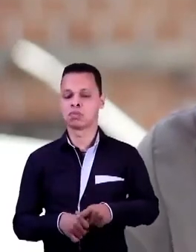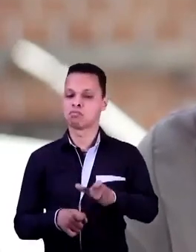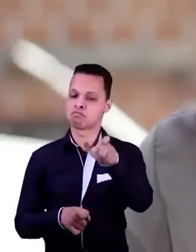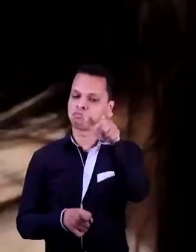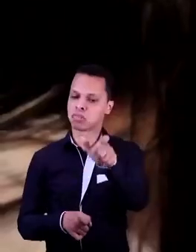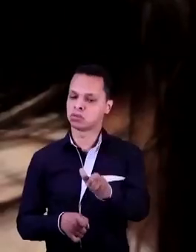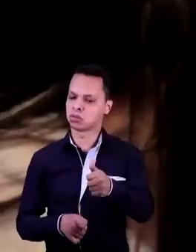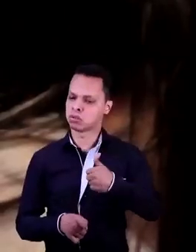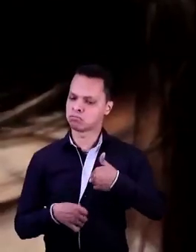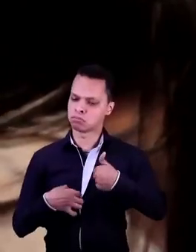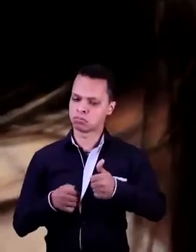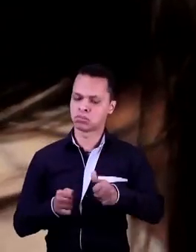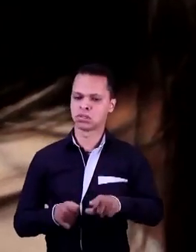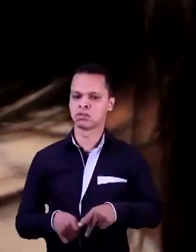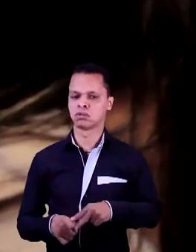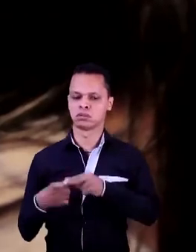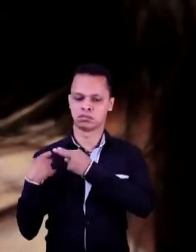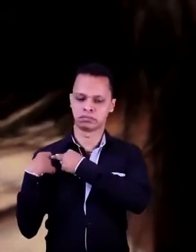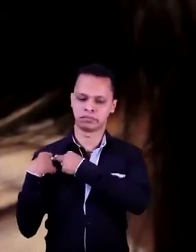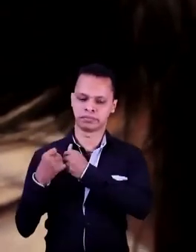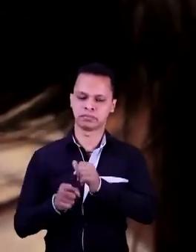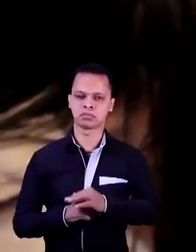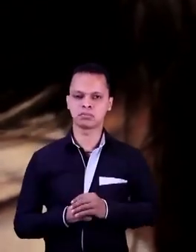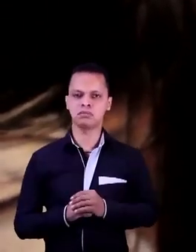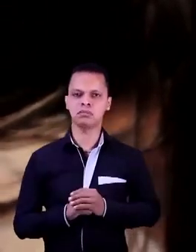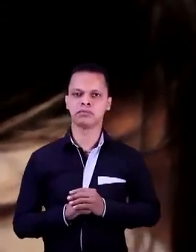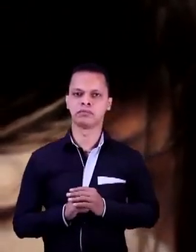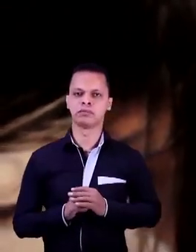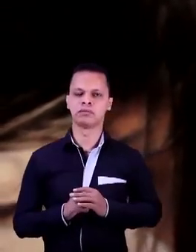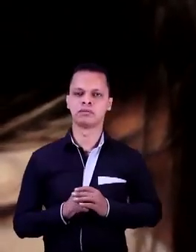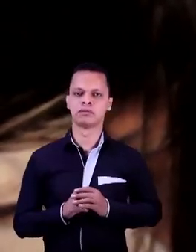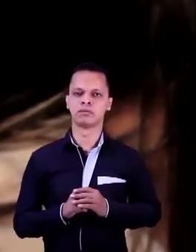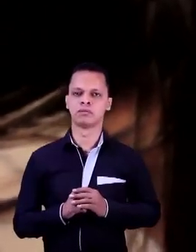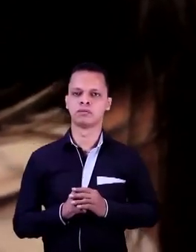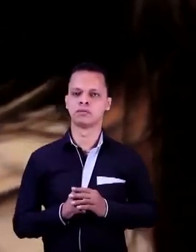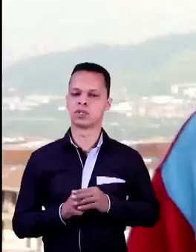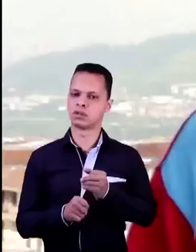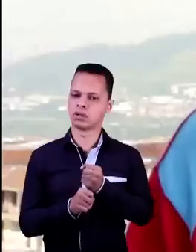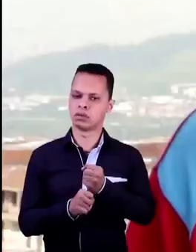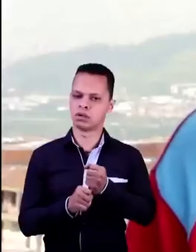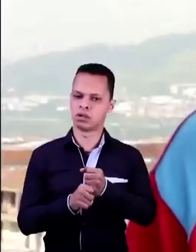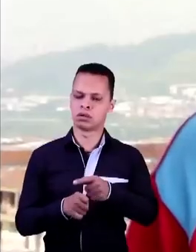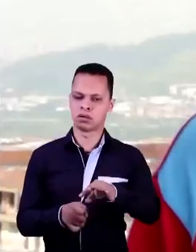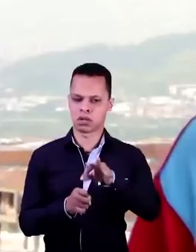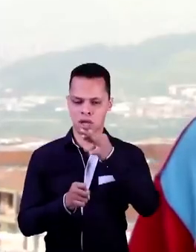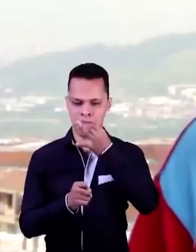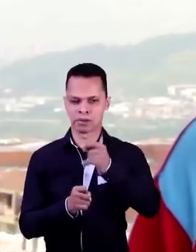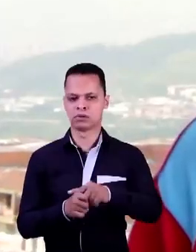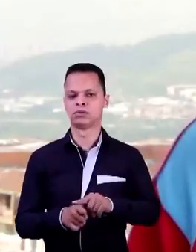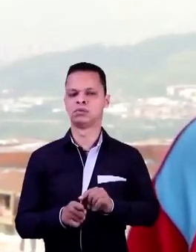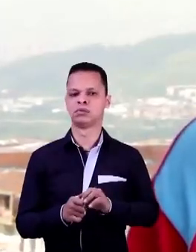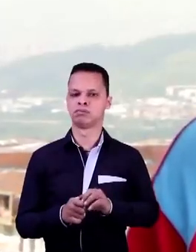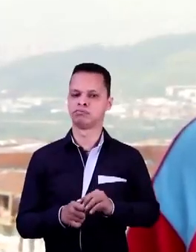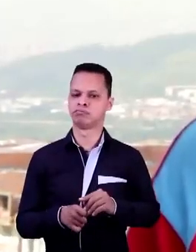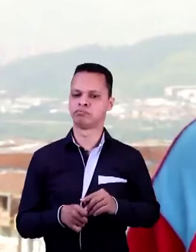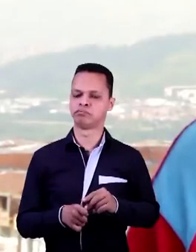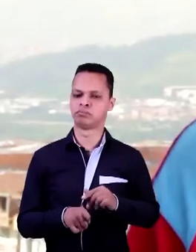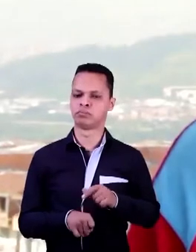es muy buena persona y muy responsable. Ha Al negocio de la crispeta yo le dedico